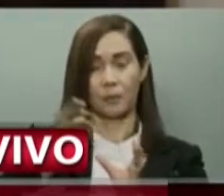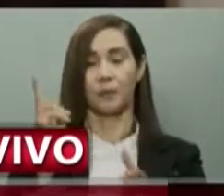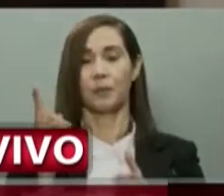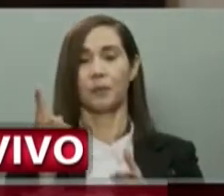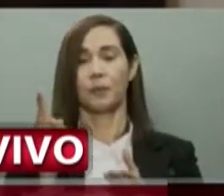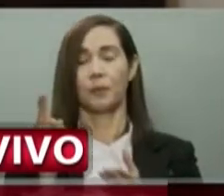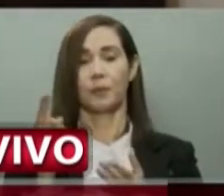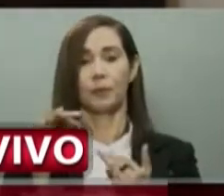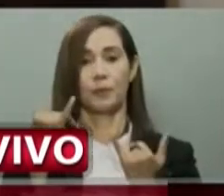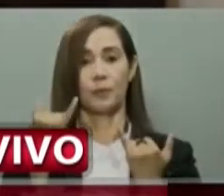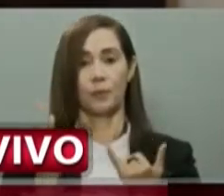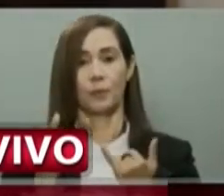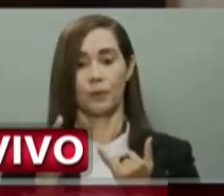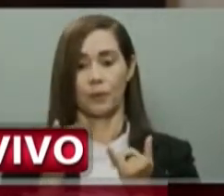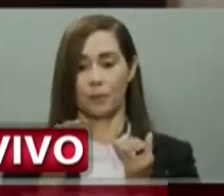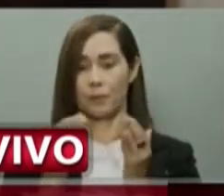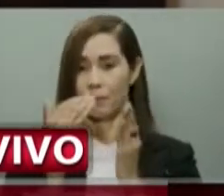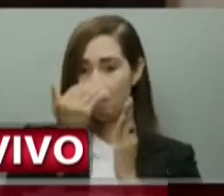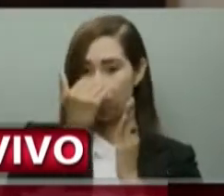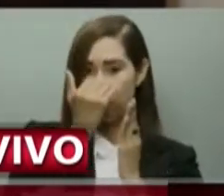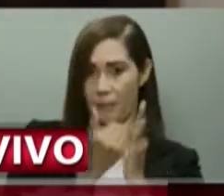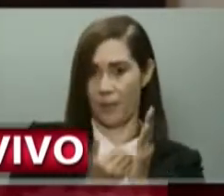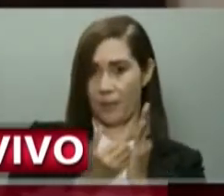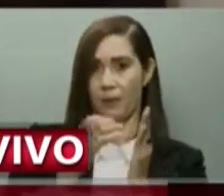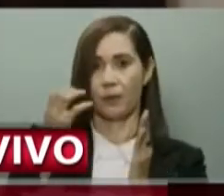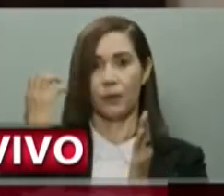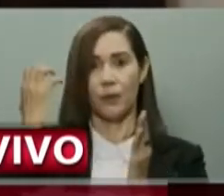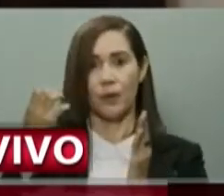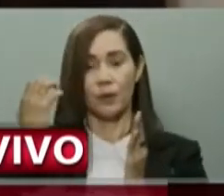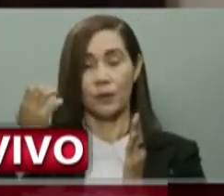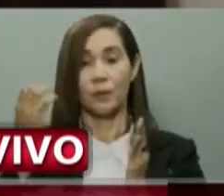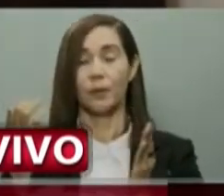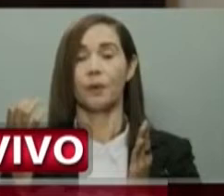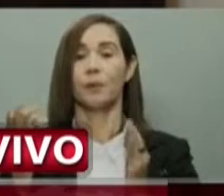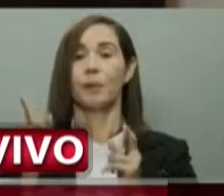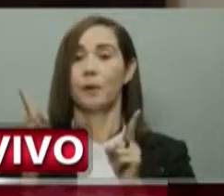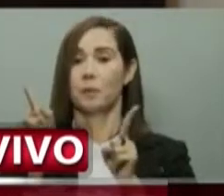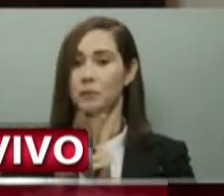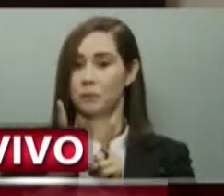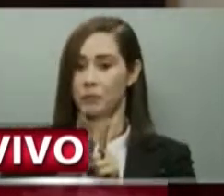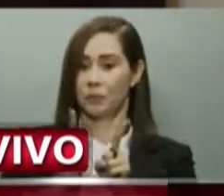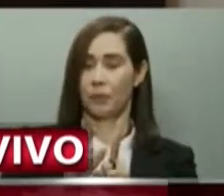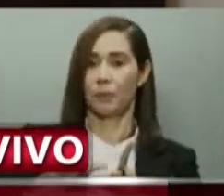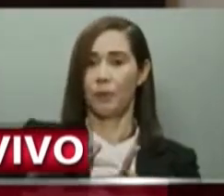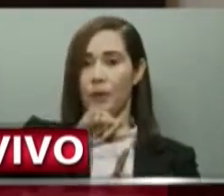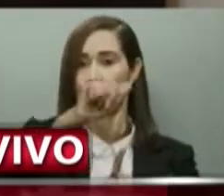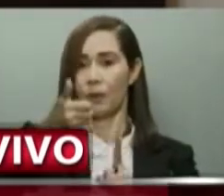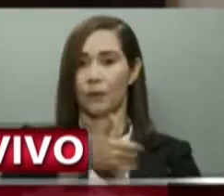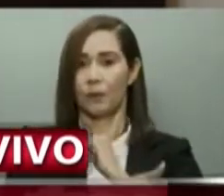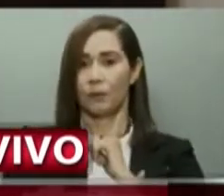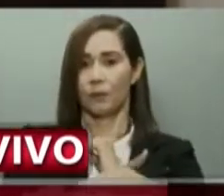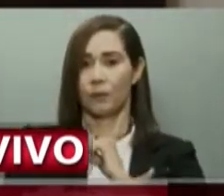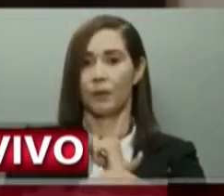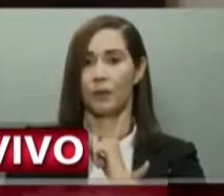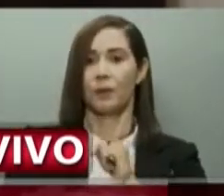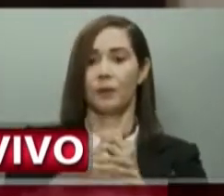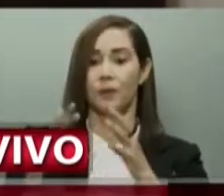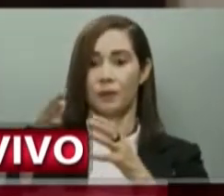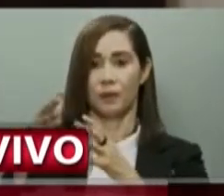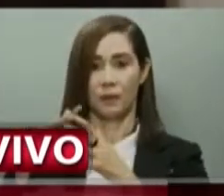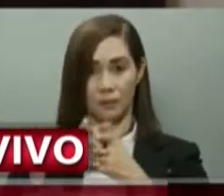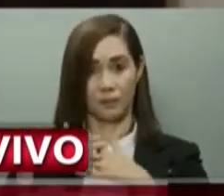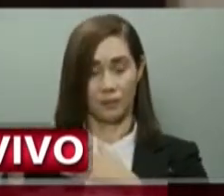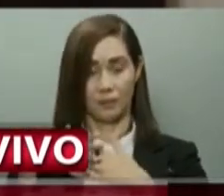solamente es mucho más barato que en Europa, sino que también en muchos estados de los Estados Unidos.